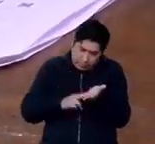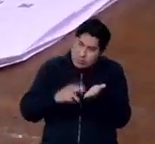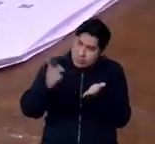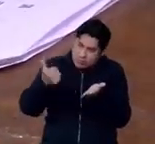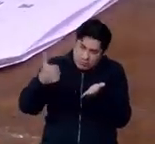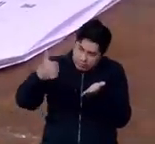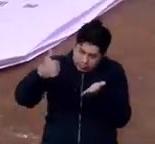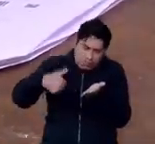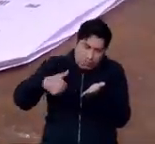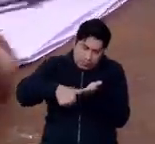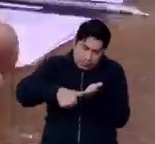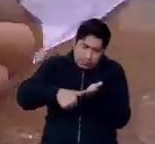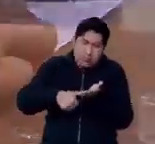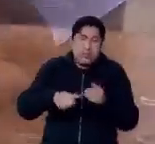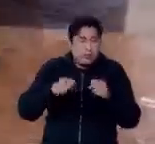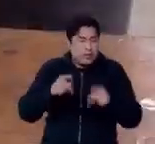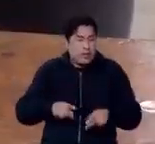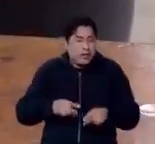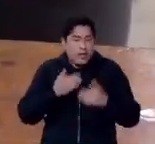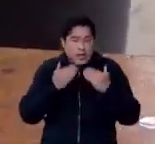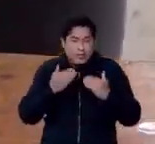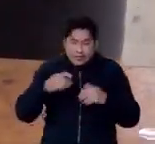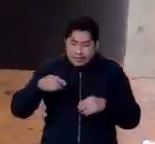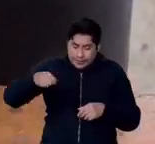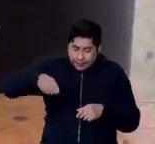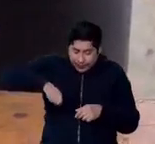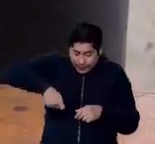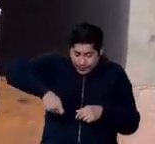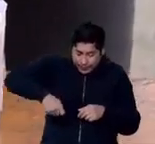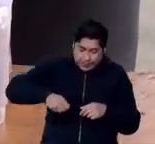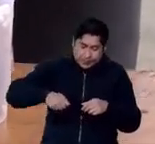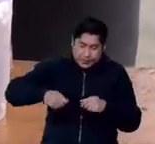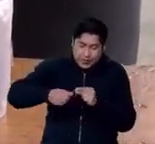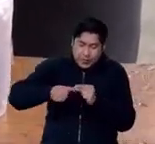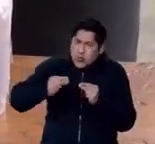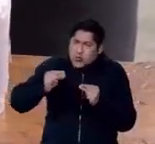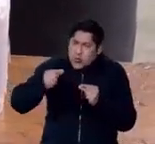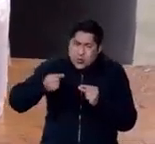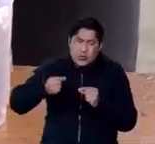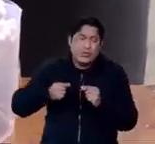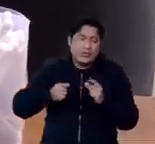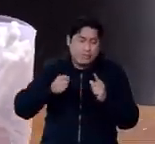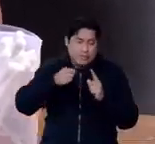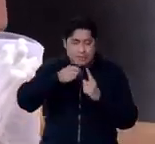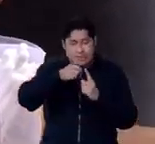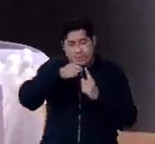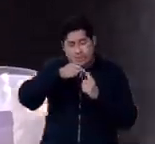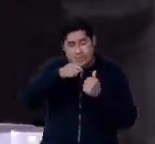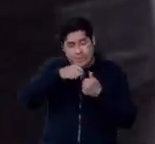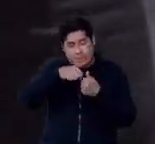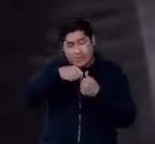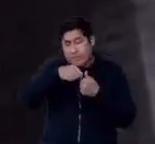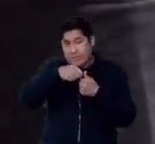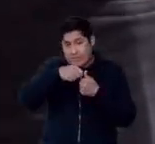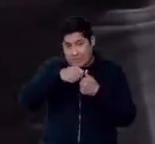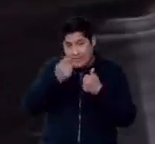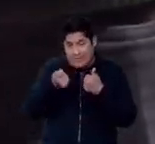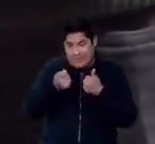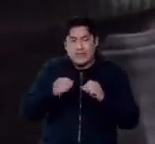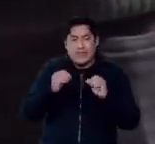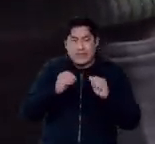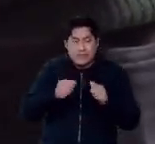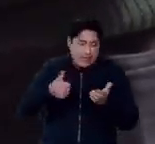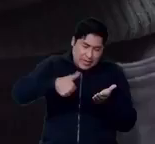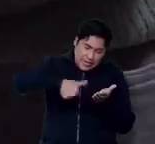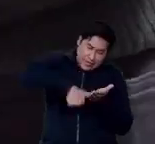dónde firmar y colocar su huella dactilar. El elector o electora deberá sacar un cotonete de la mesa, remojarlo en el tampo de tinta y pintar su pulgar